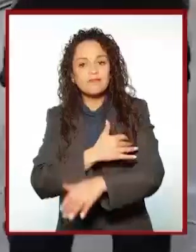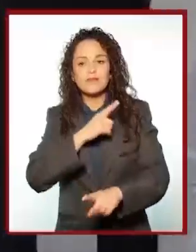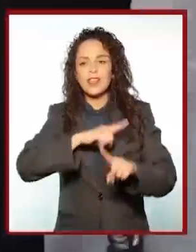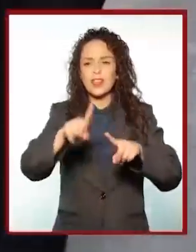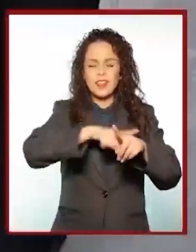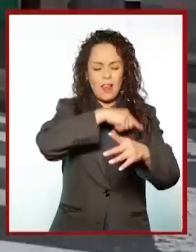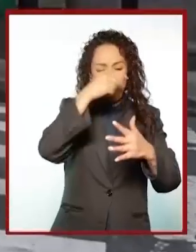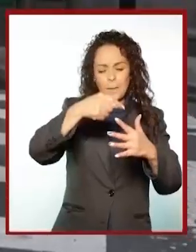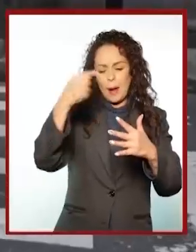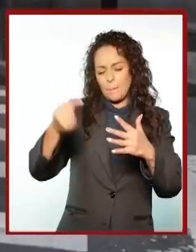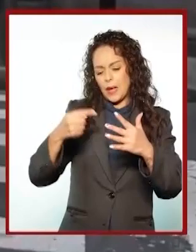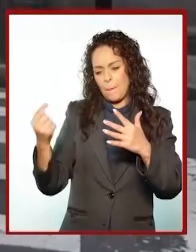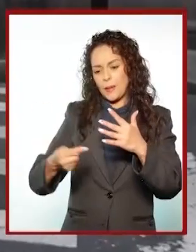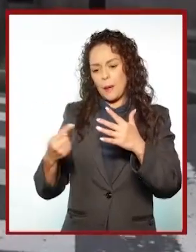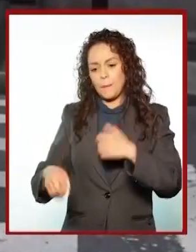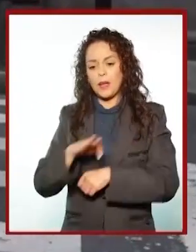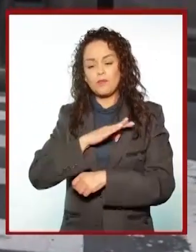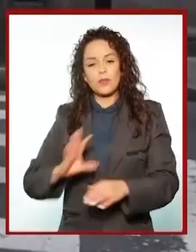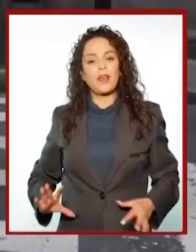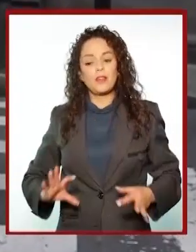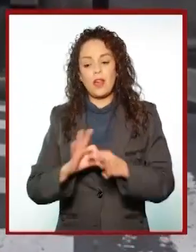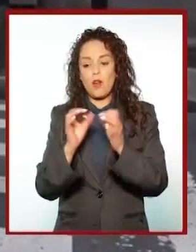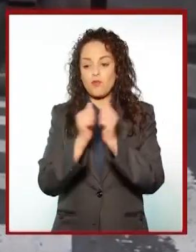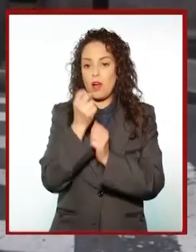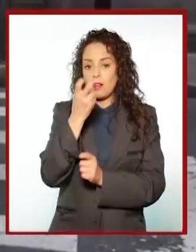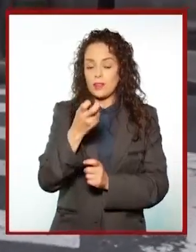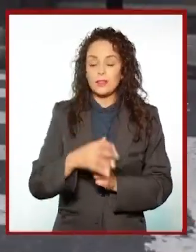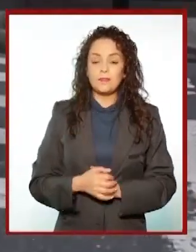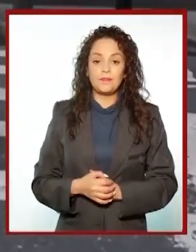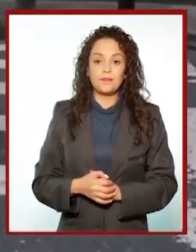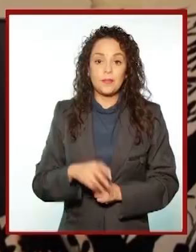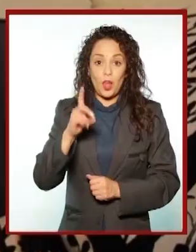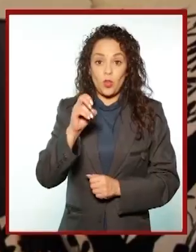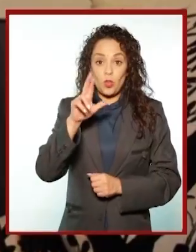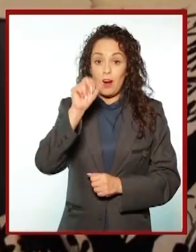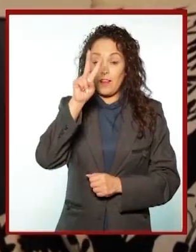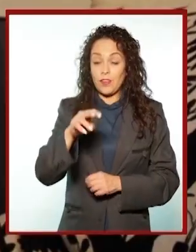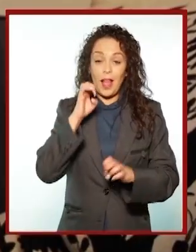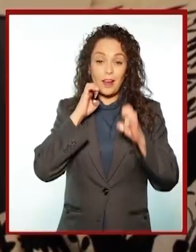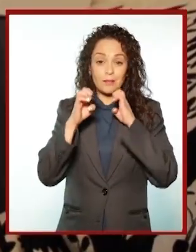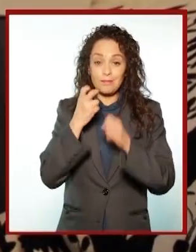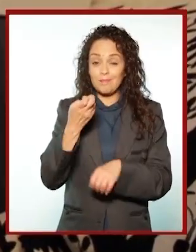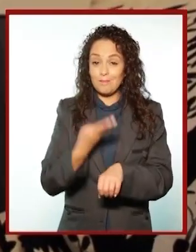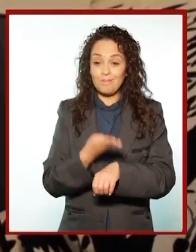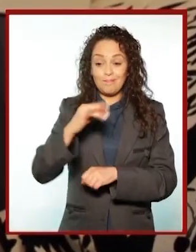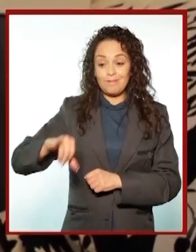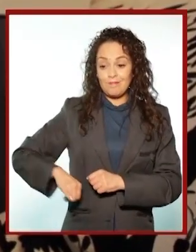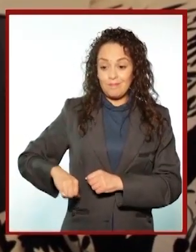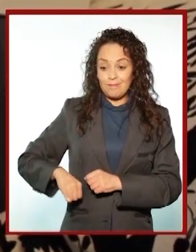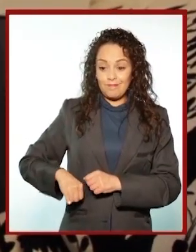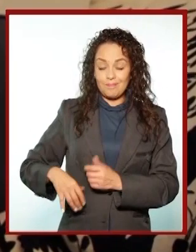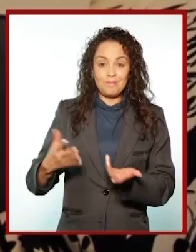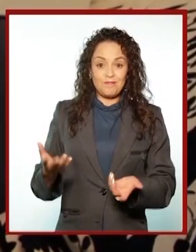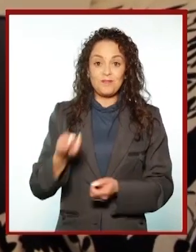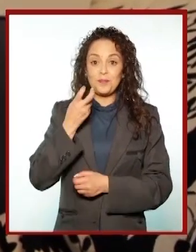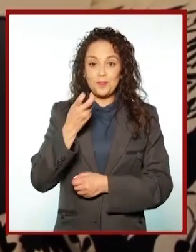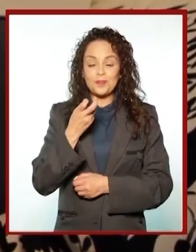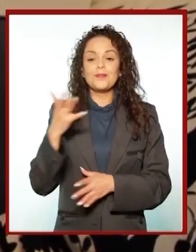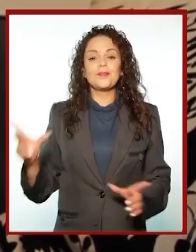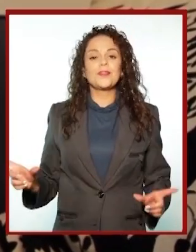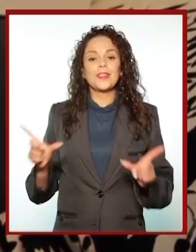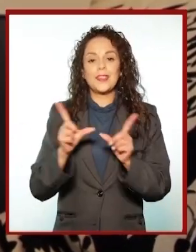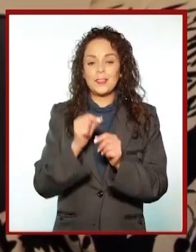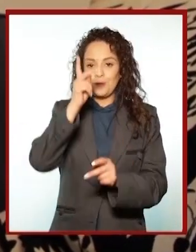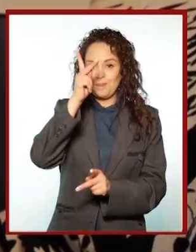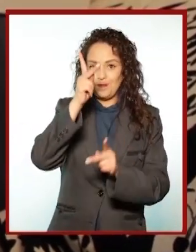público, etcétera, todo lo que se pueda también como relacionar en eso. Dora, definitivamente esta entrevista está muy interesante, así que te invito